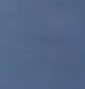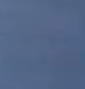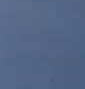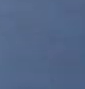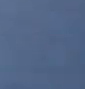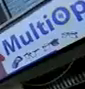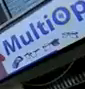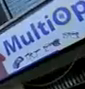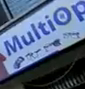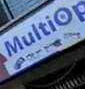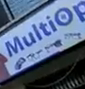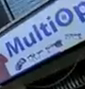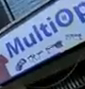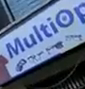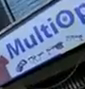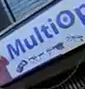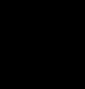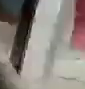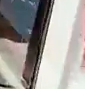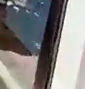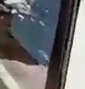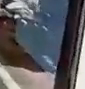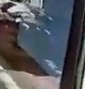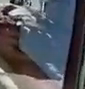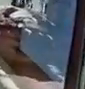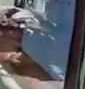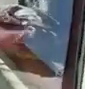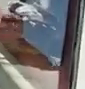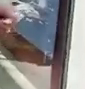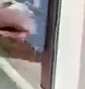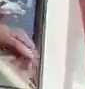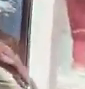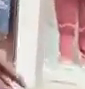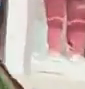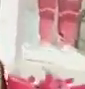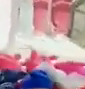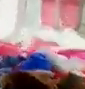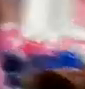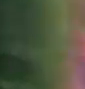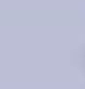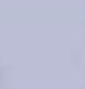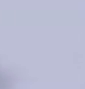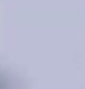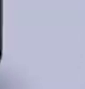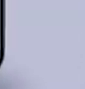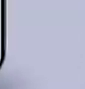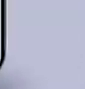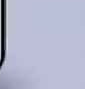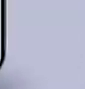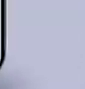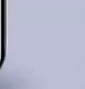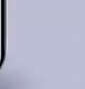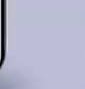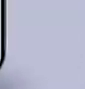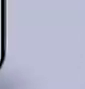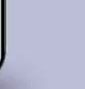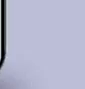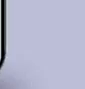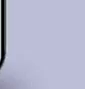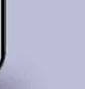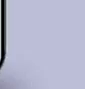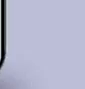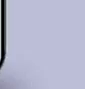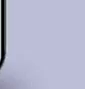Todos los días pasa algo que cambia nuestra historia. Y tú eres parte de ella. En esta calle hay mucho